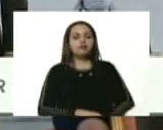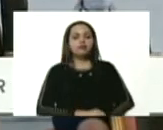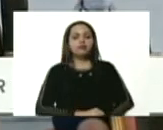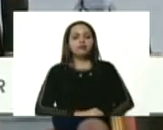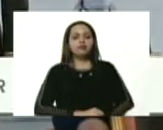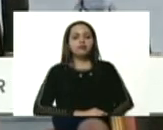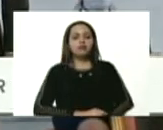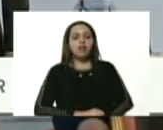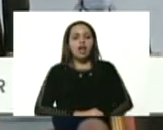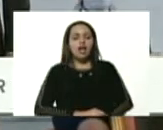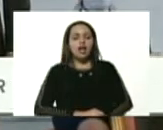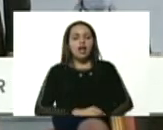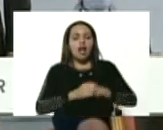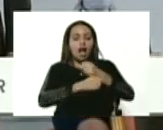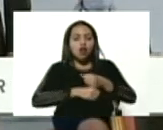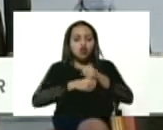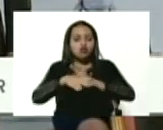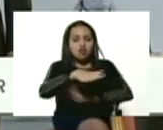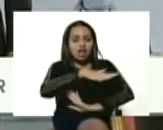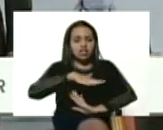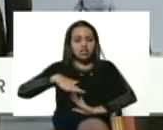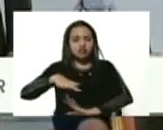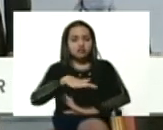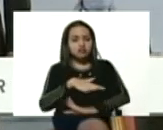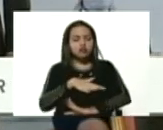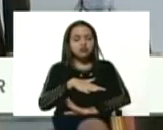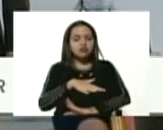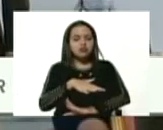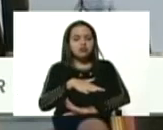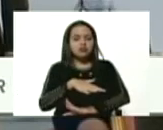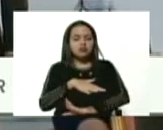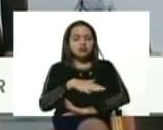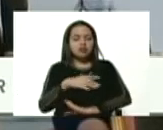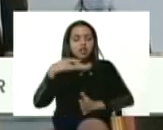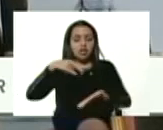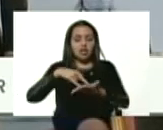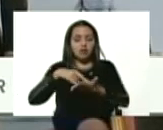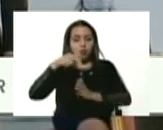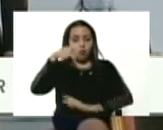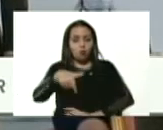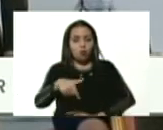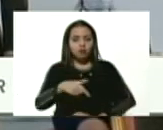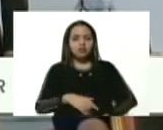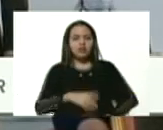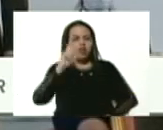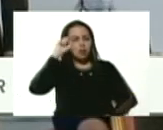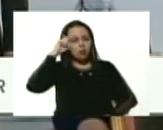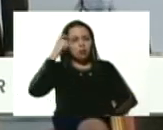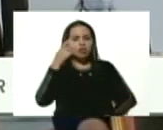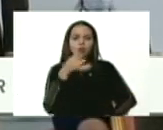a los llaneros victoriosos de Carabobo. Hoy, en medio de la pandemia,